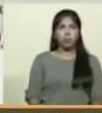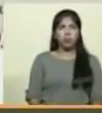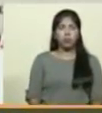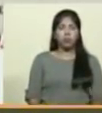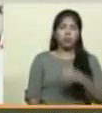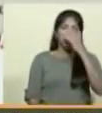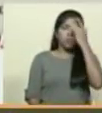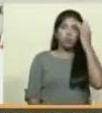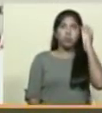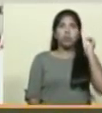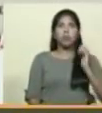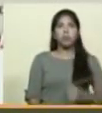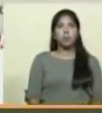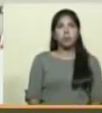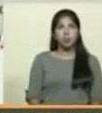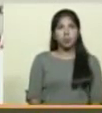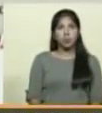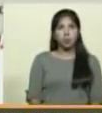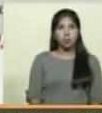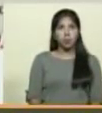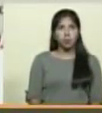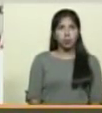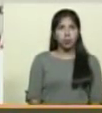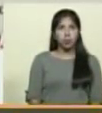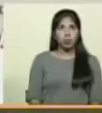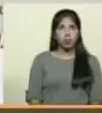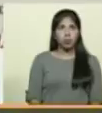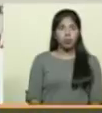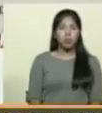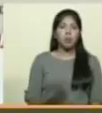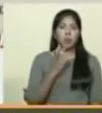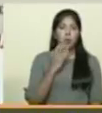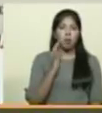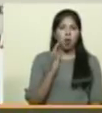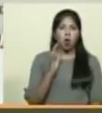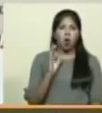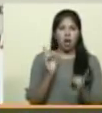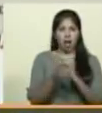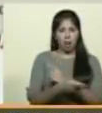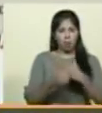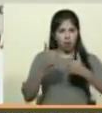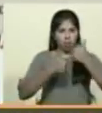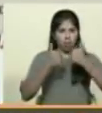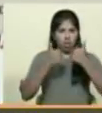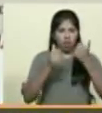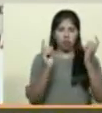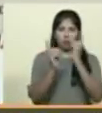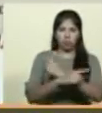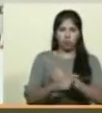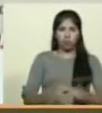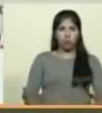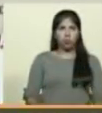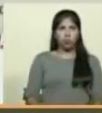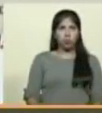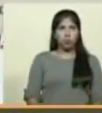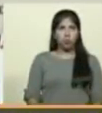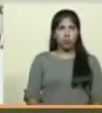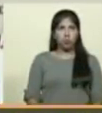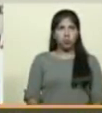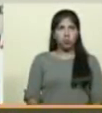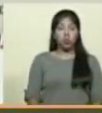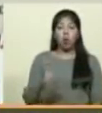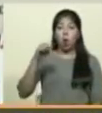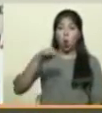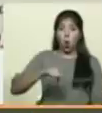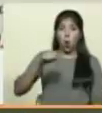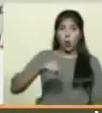de sustituciones, han cabalgado todas las matrices de ataques contra la elección y solo